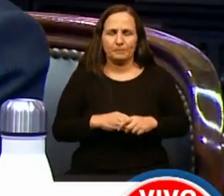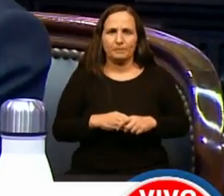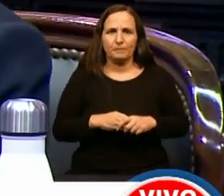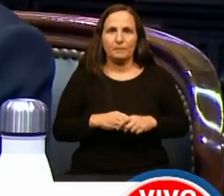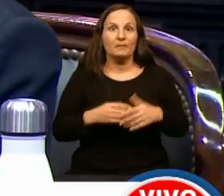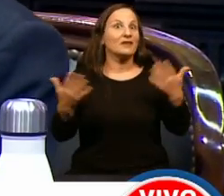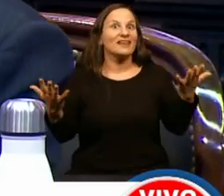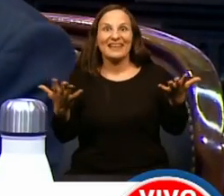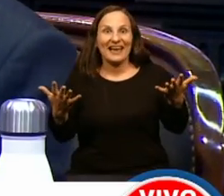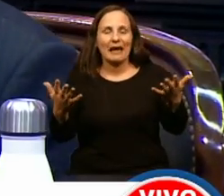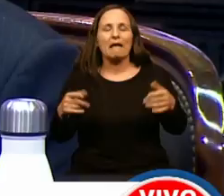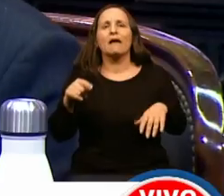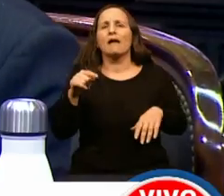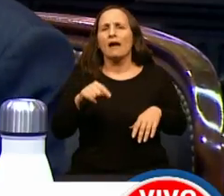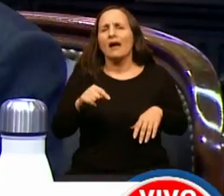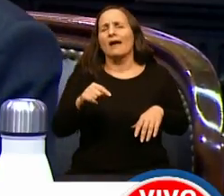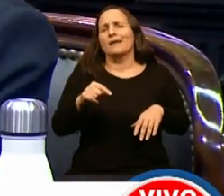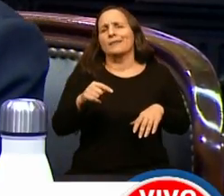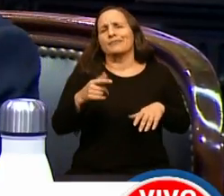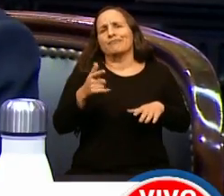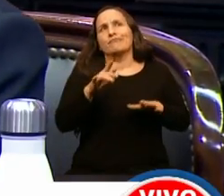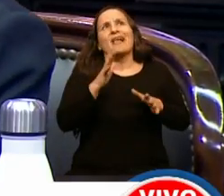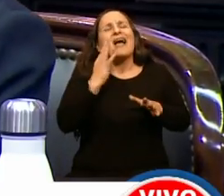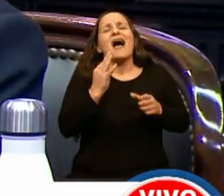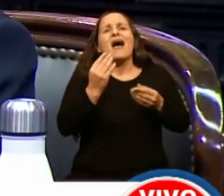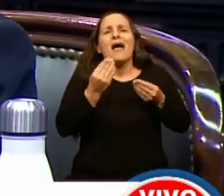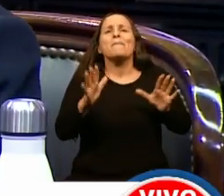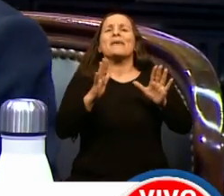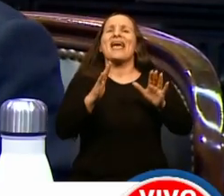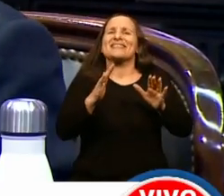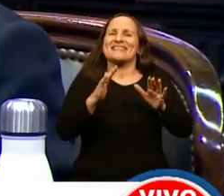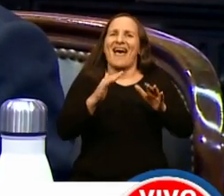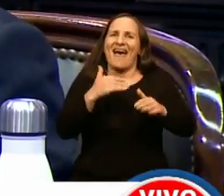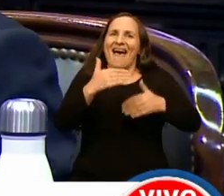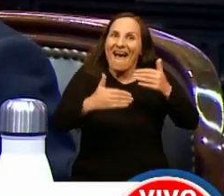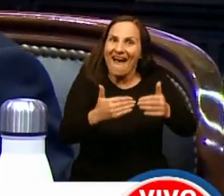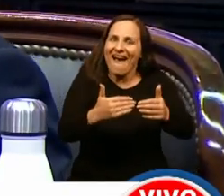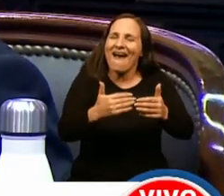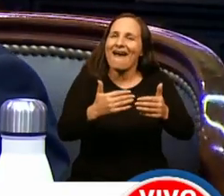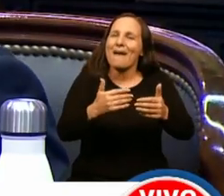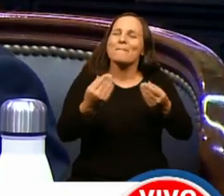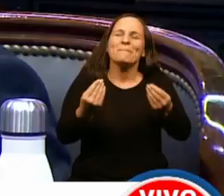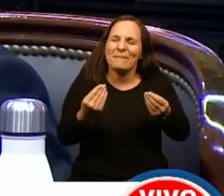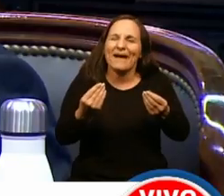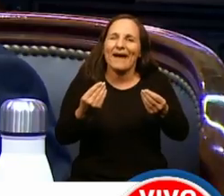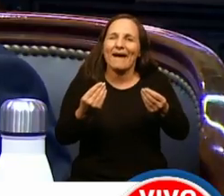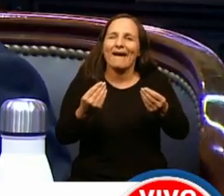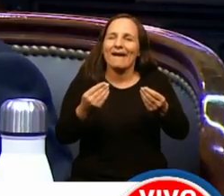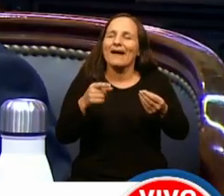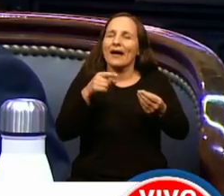hecho de que está después de tantas es una iniciativa que contribuye a restablecer